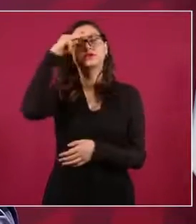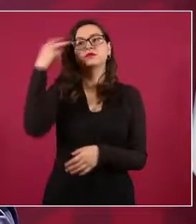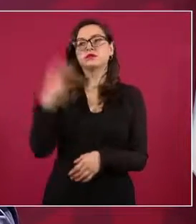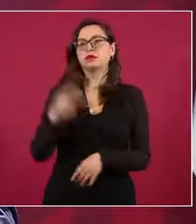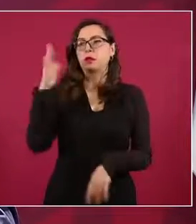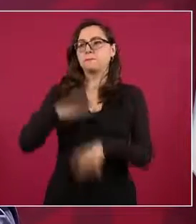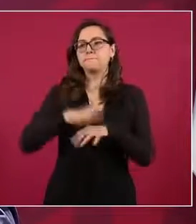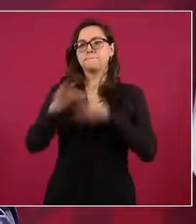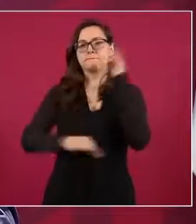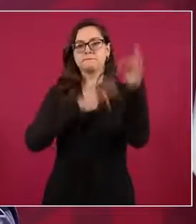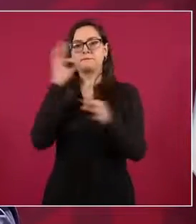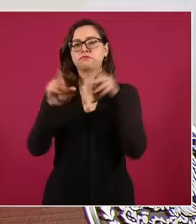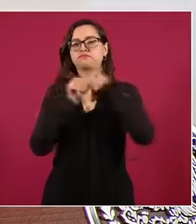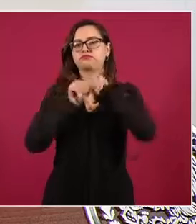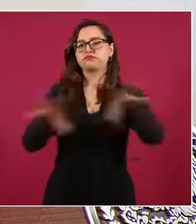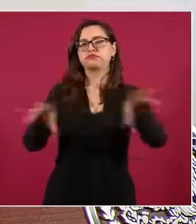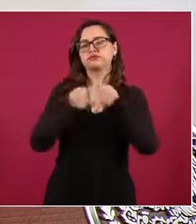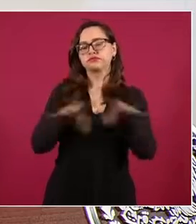de información.